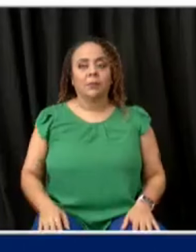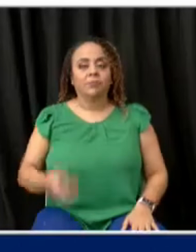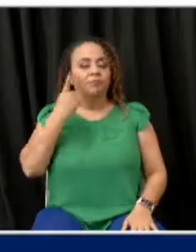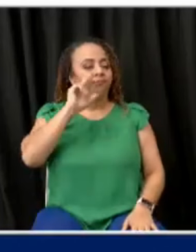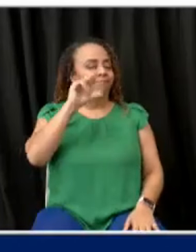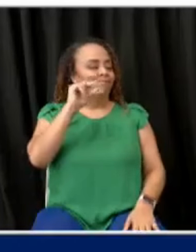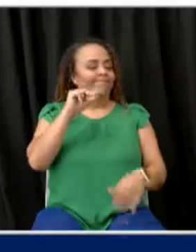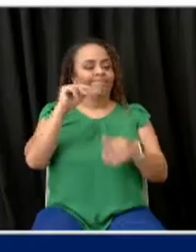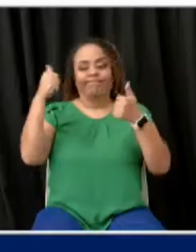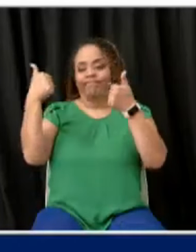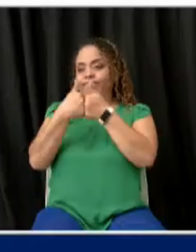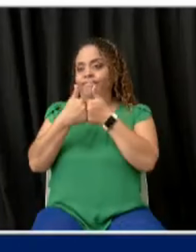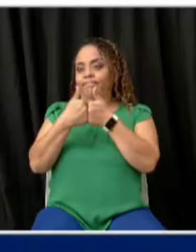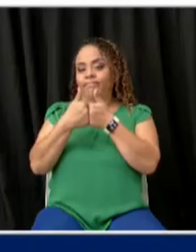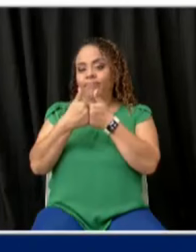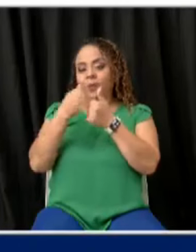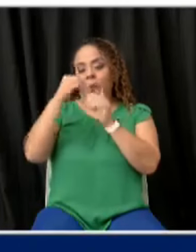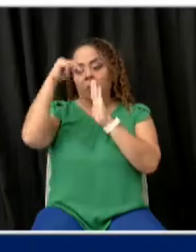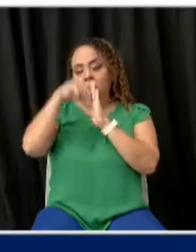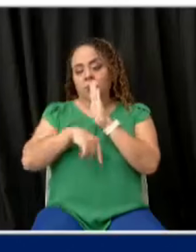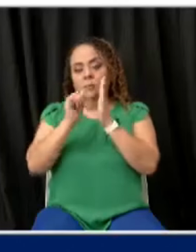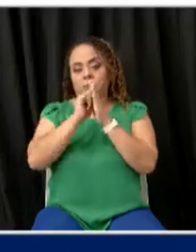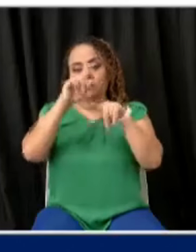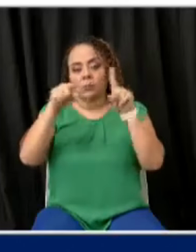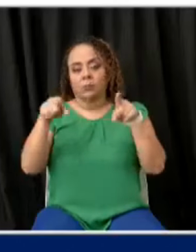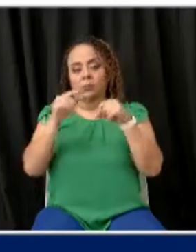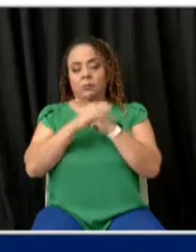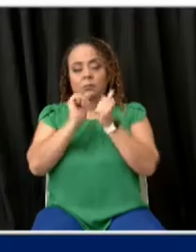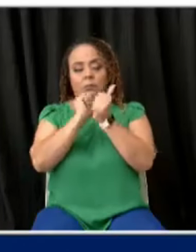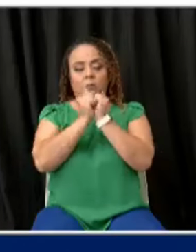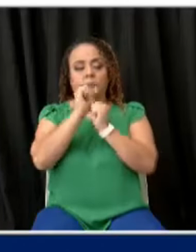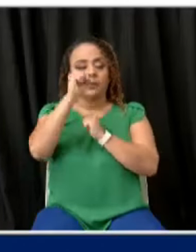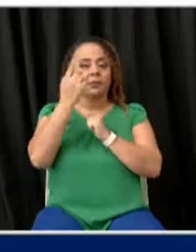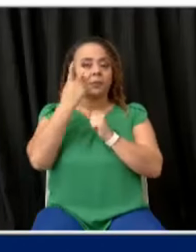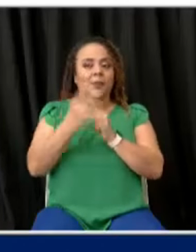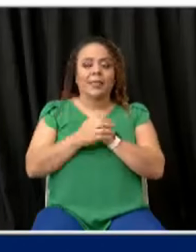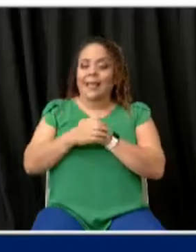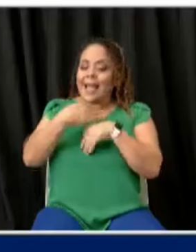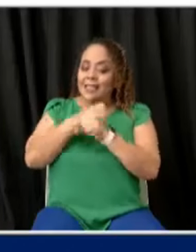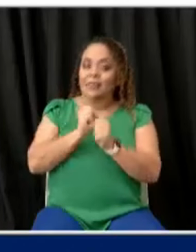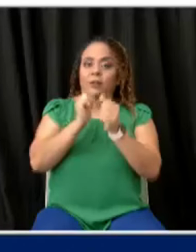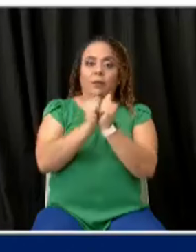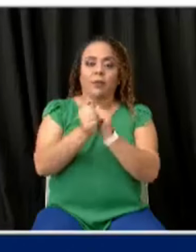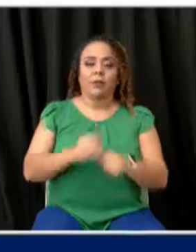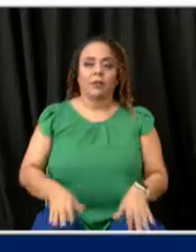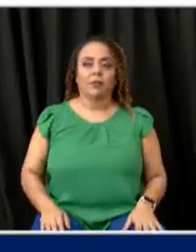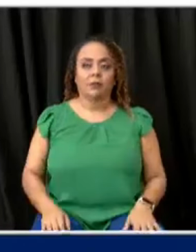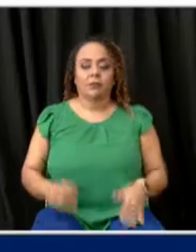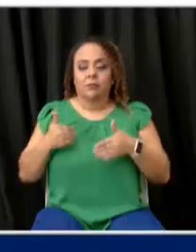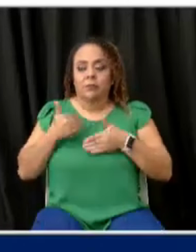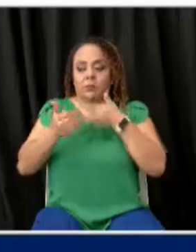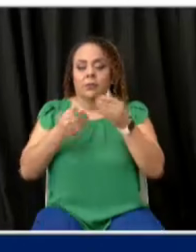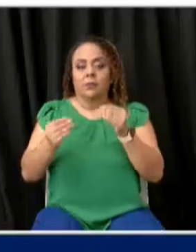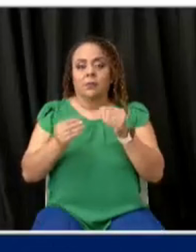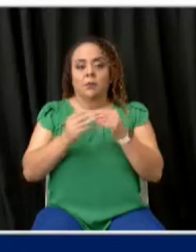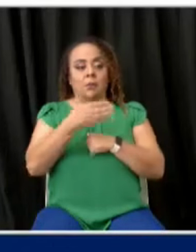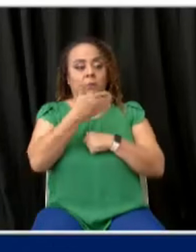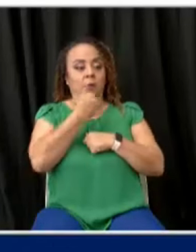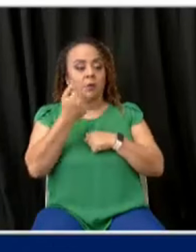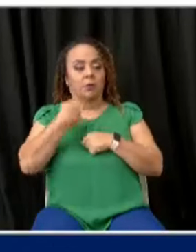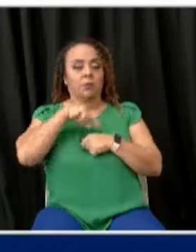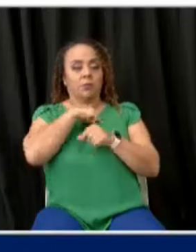mucha cuestión a esta gráfica, en deportistas se ha visto que haciendo deporte, conforme más días nos vamos exponiendo,